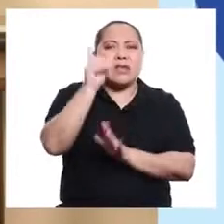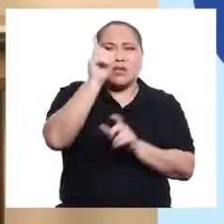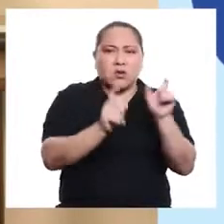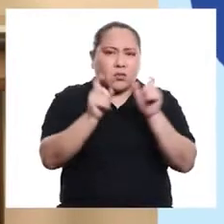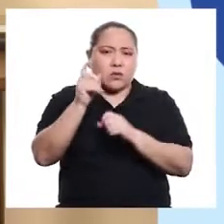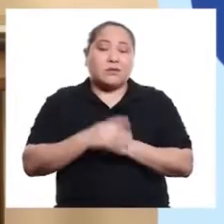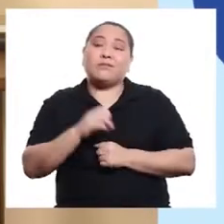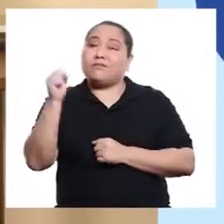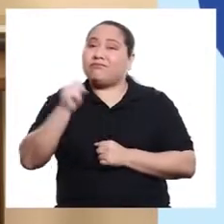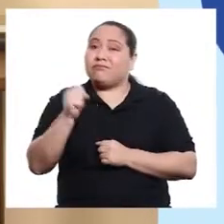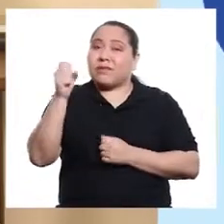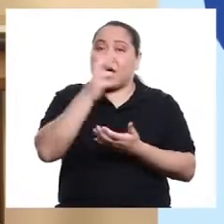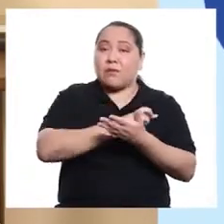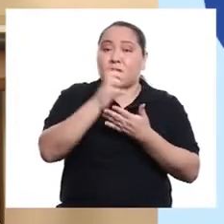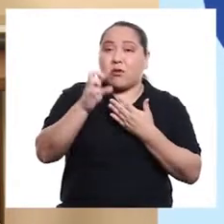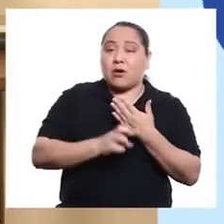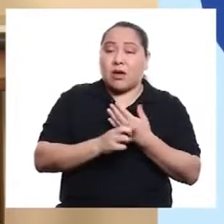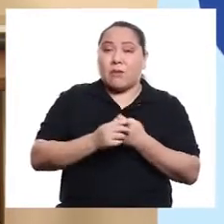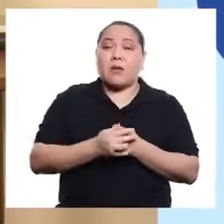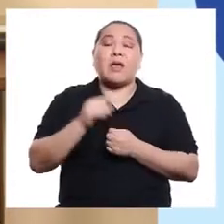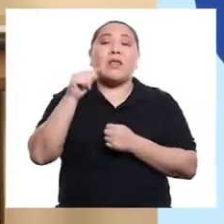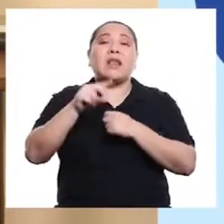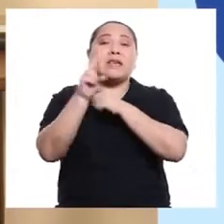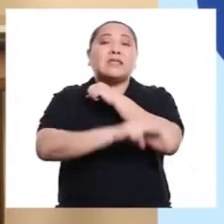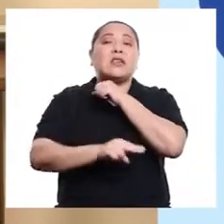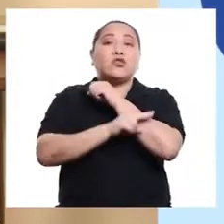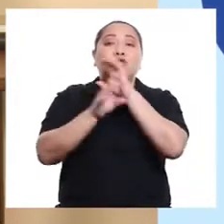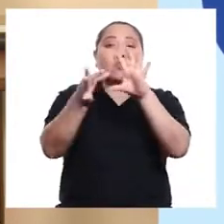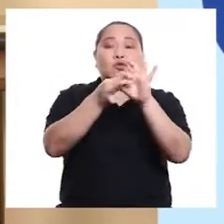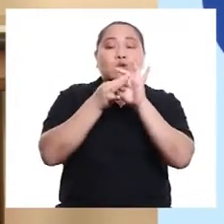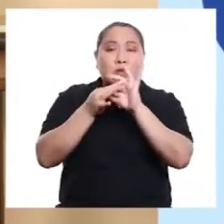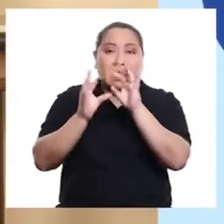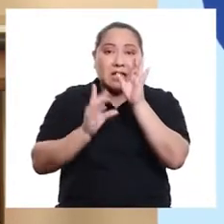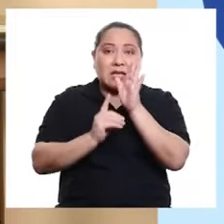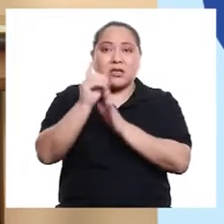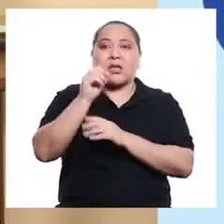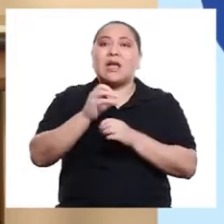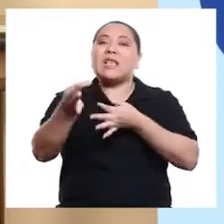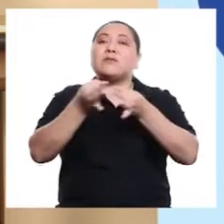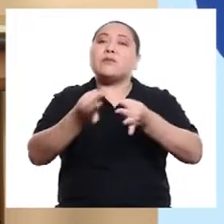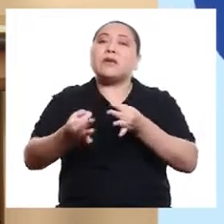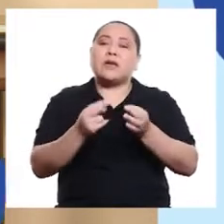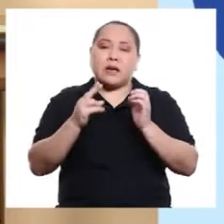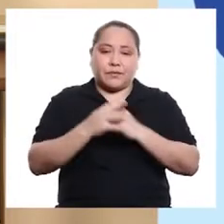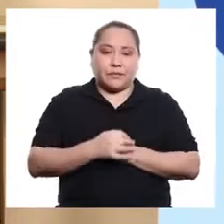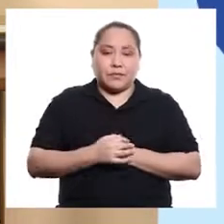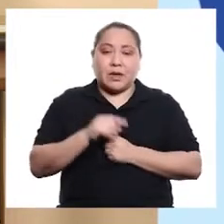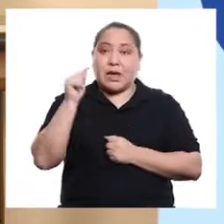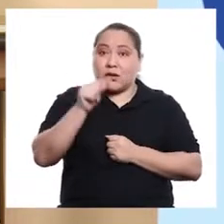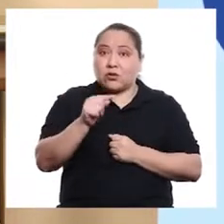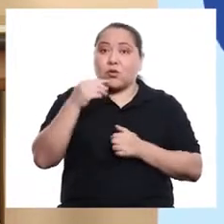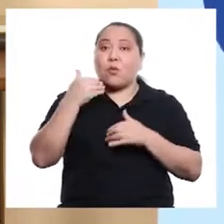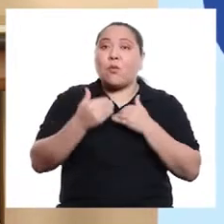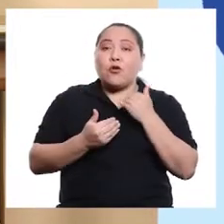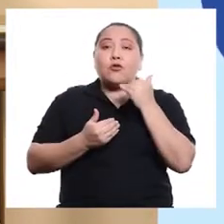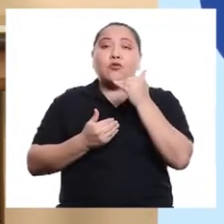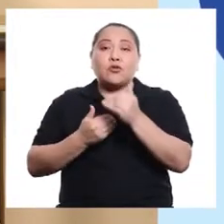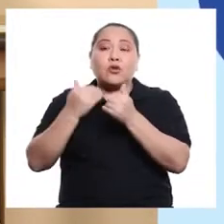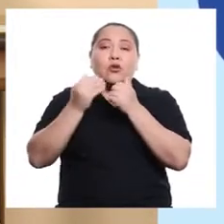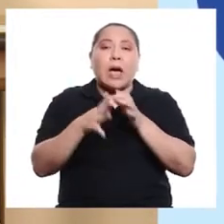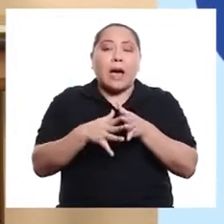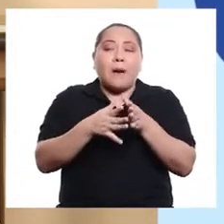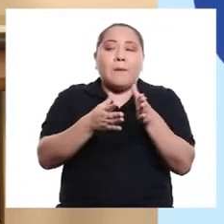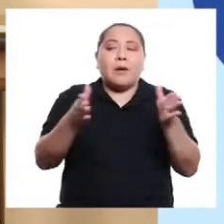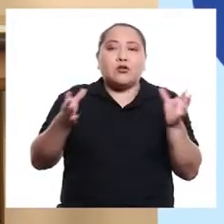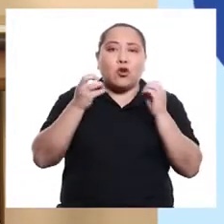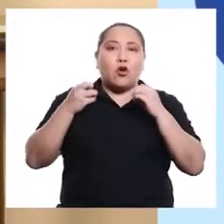supuesto, el Programa de las Naciones Unidas para el Desarrollo lo define como el proceso de ampliación de